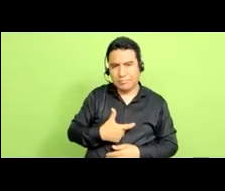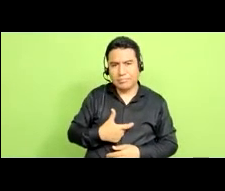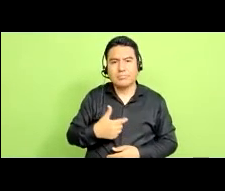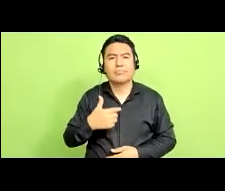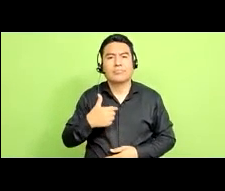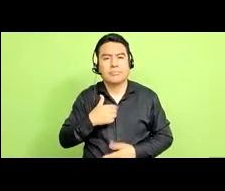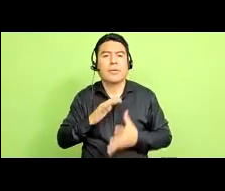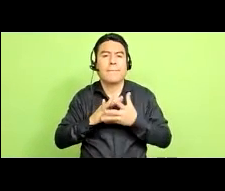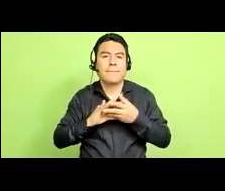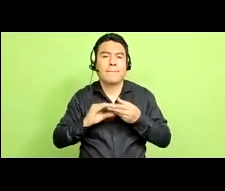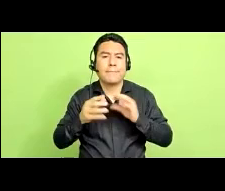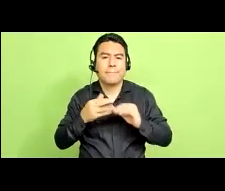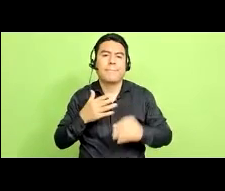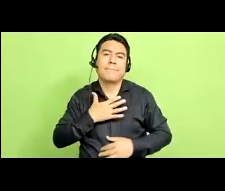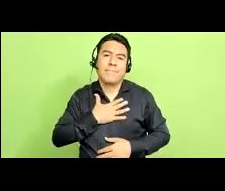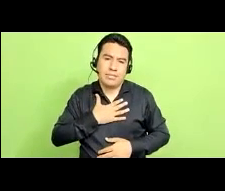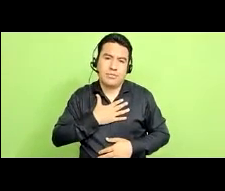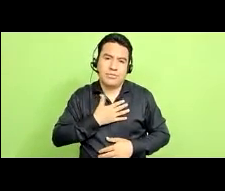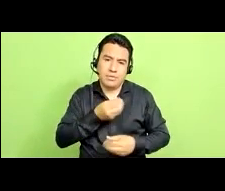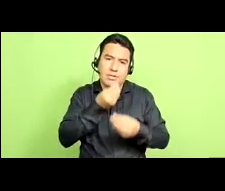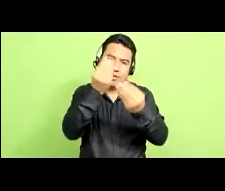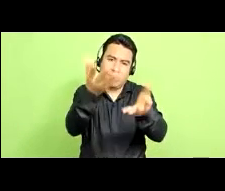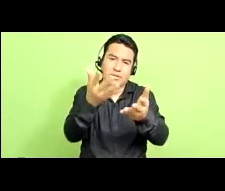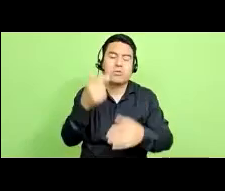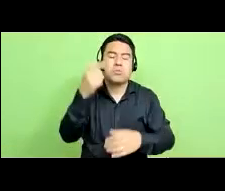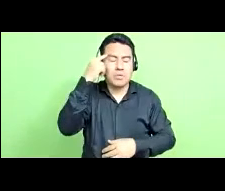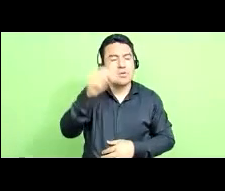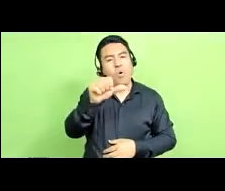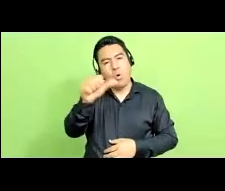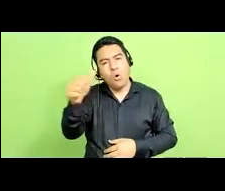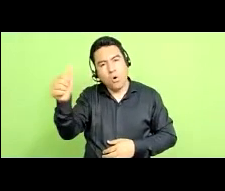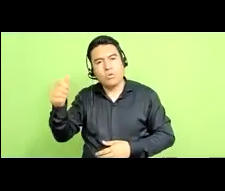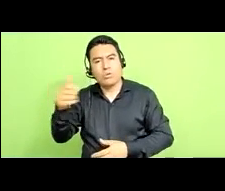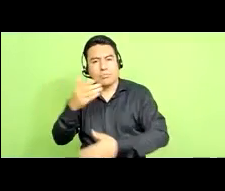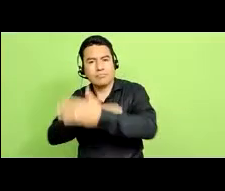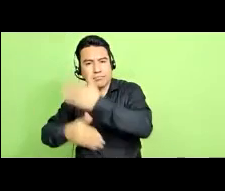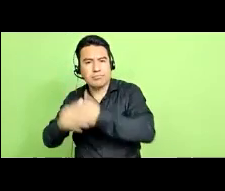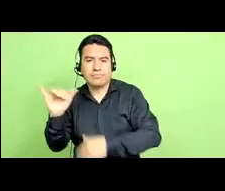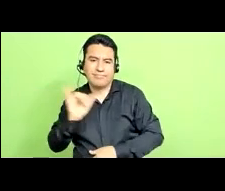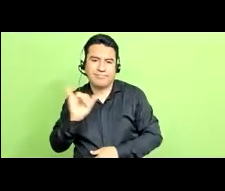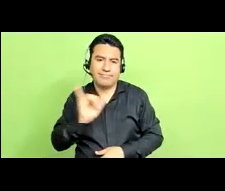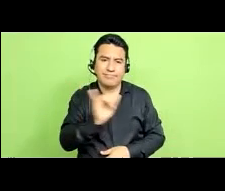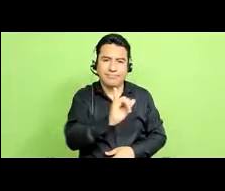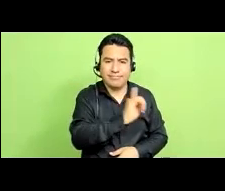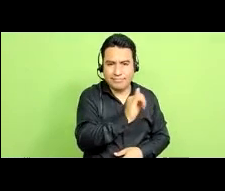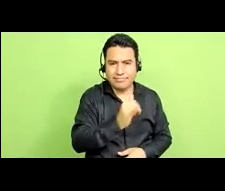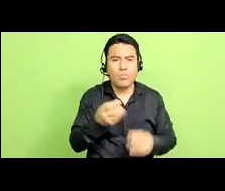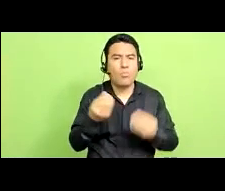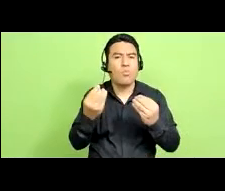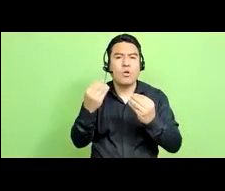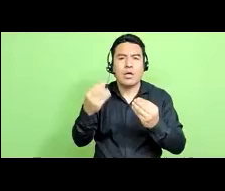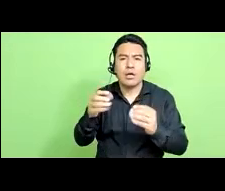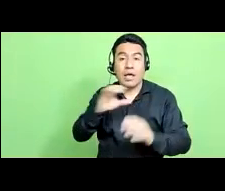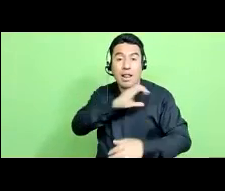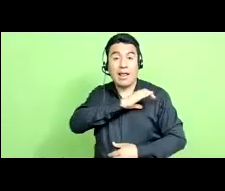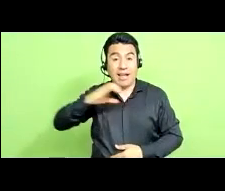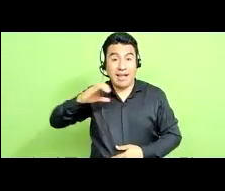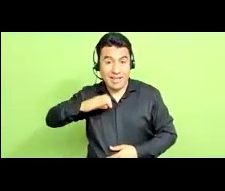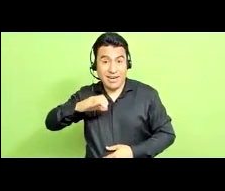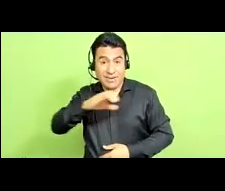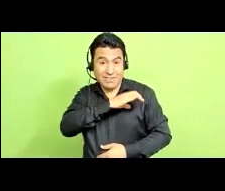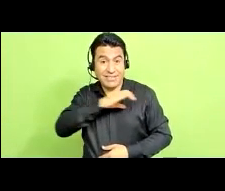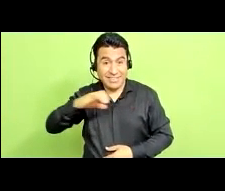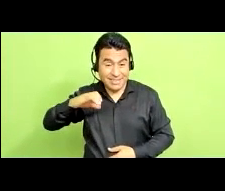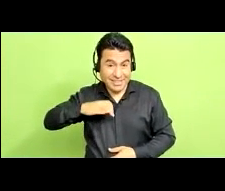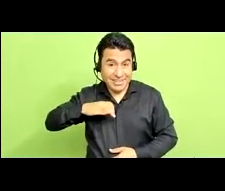no sé las demás pero me imagino que tenemos mucho en común porque las rampas en el callado y eso también quiero